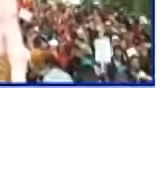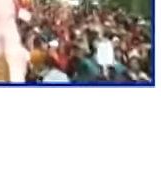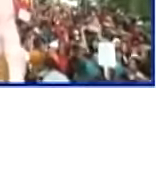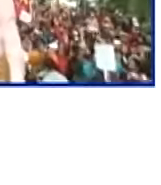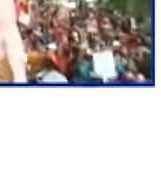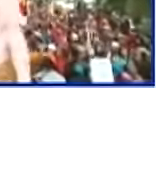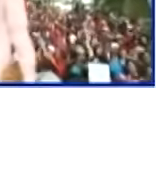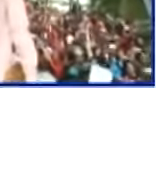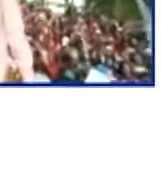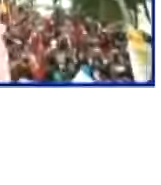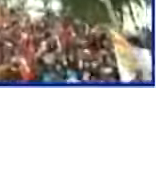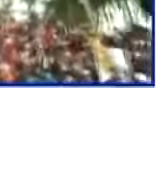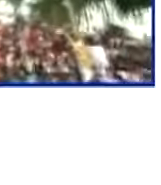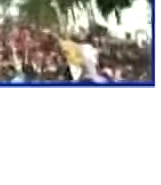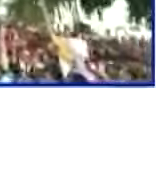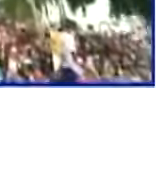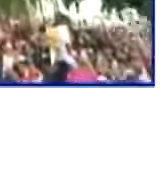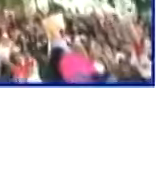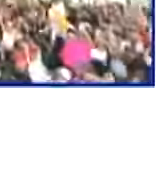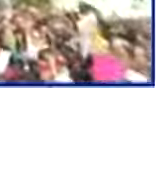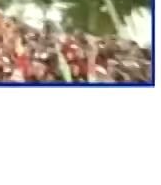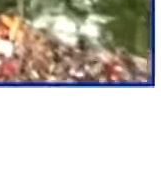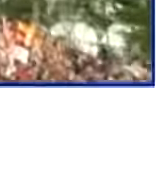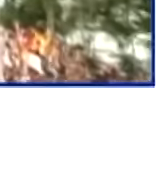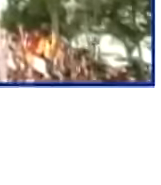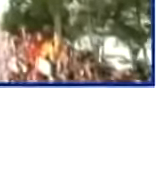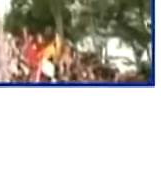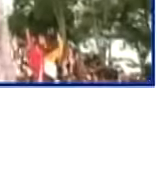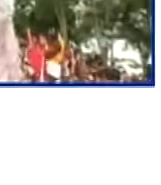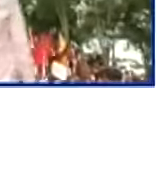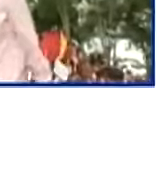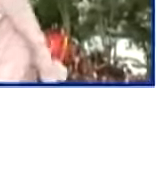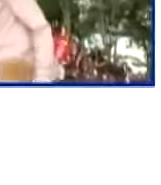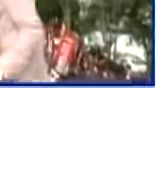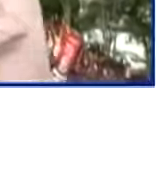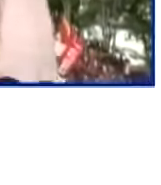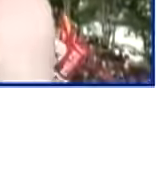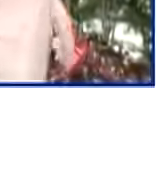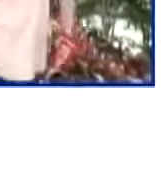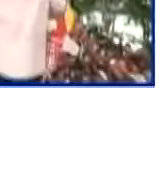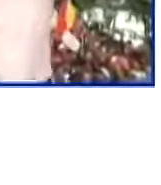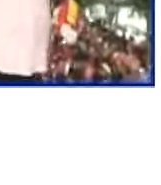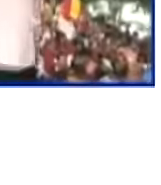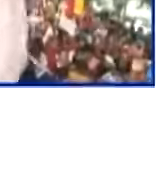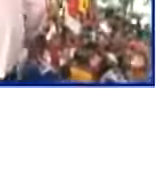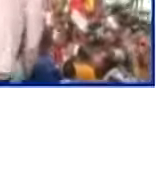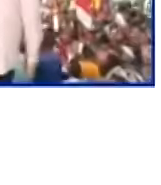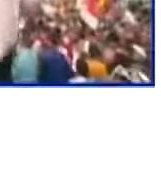¿Cuántas promesas?